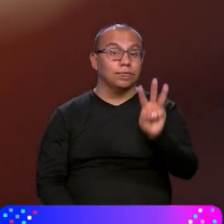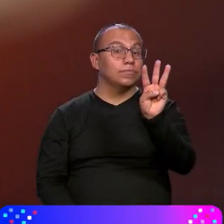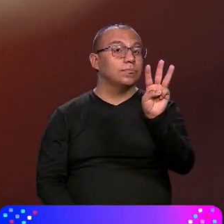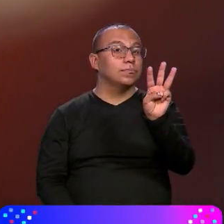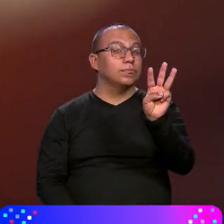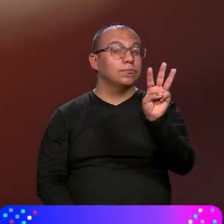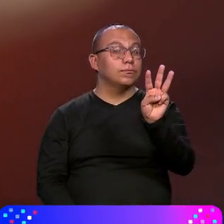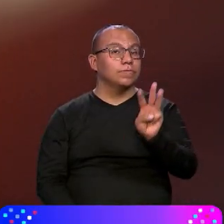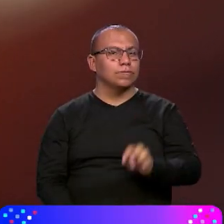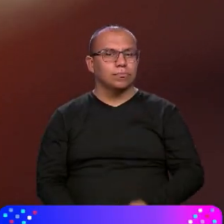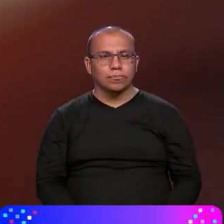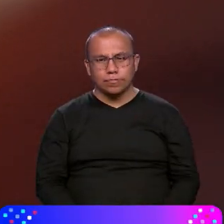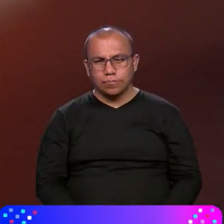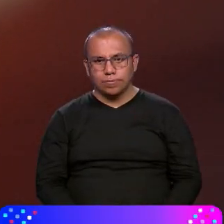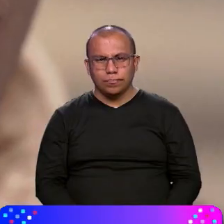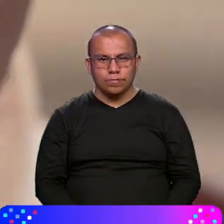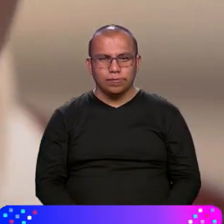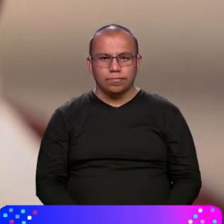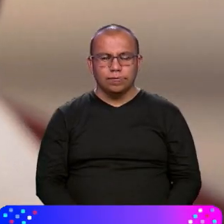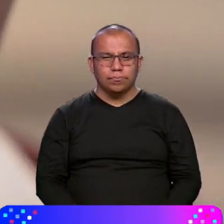1 2 3